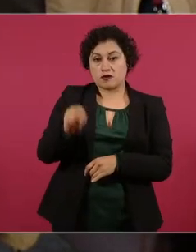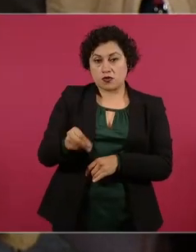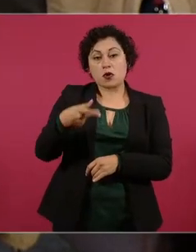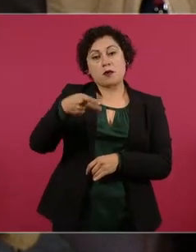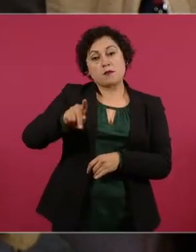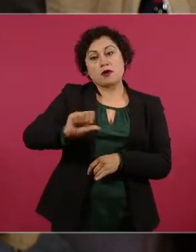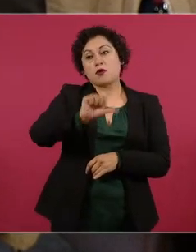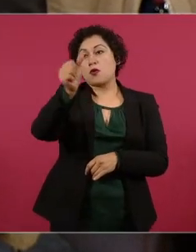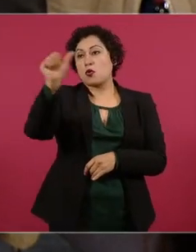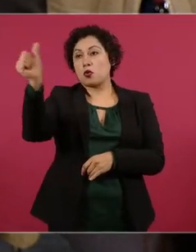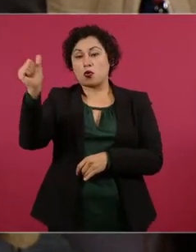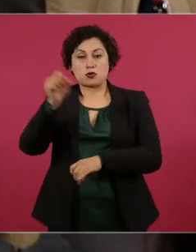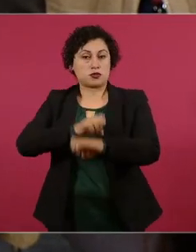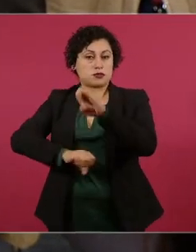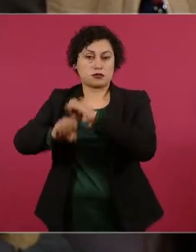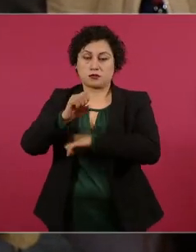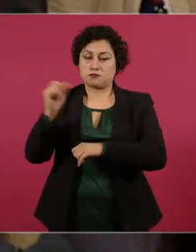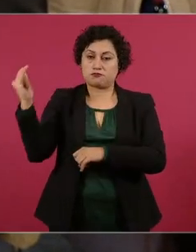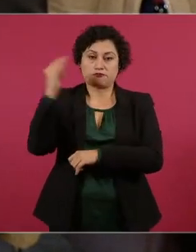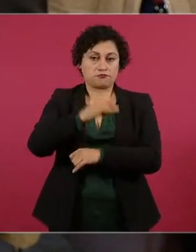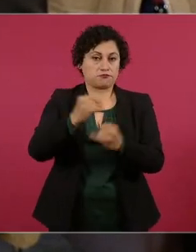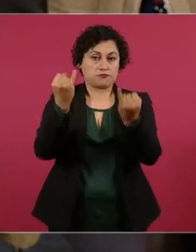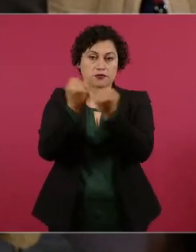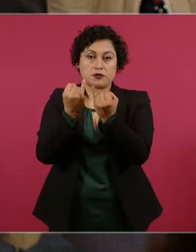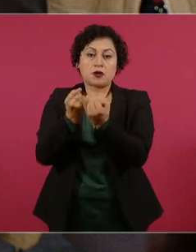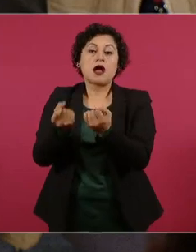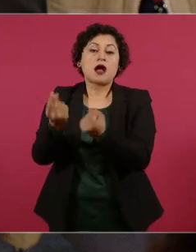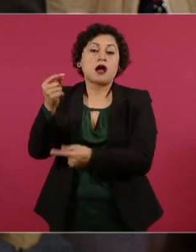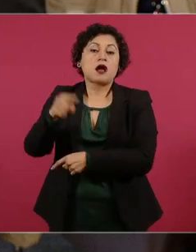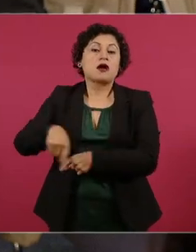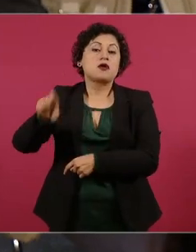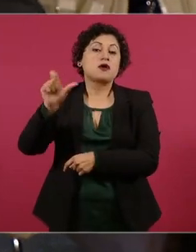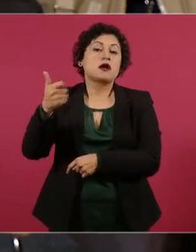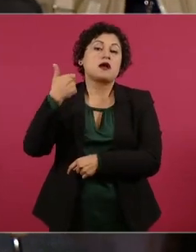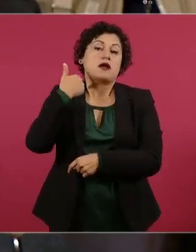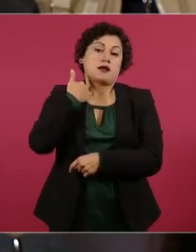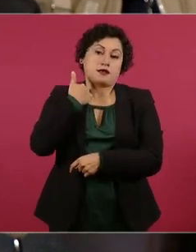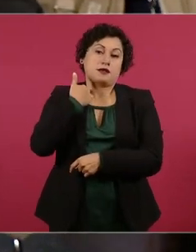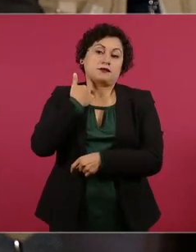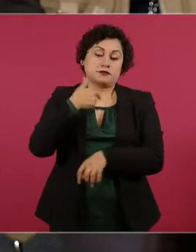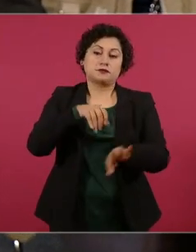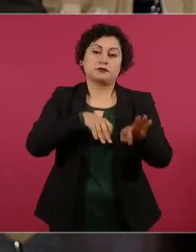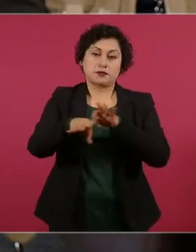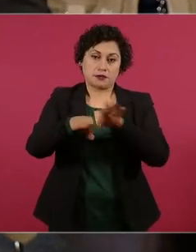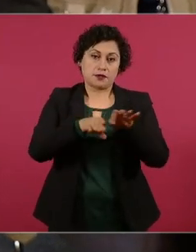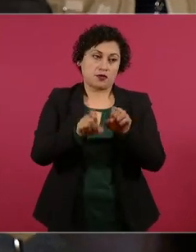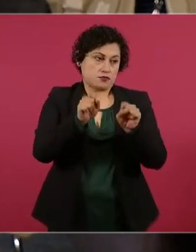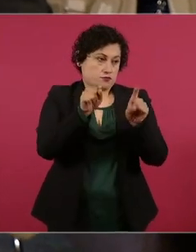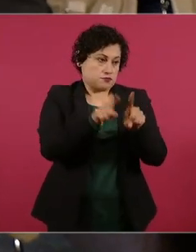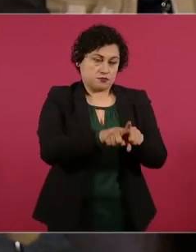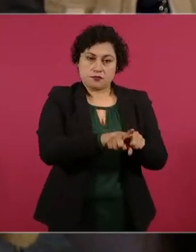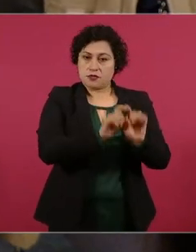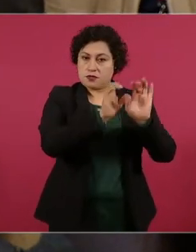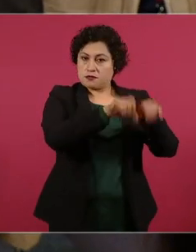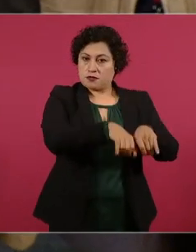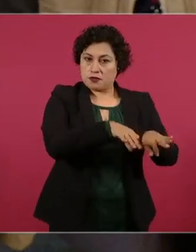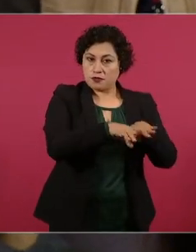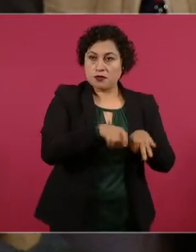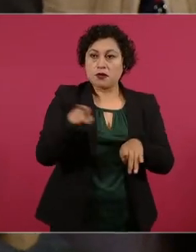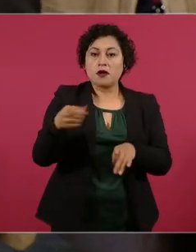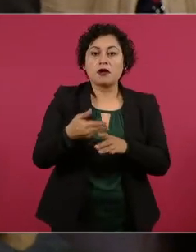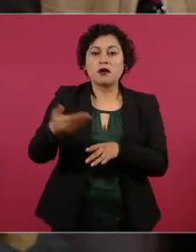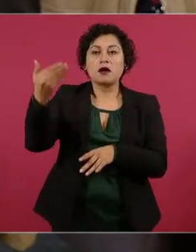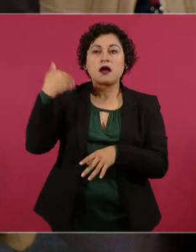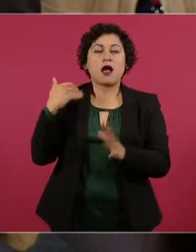otras aerolíneas. Algunas de ellas son extrabajadoras de la extinta aerolínea, quienes esperaban con gran ilusión